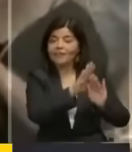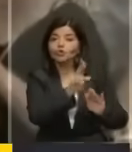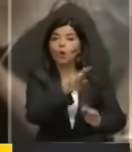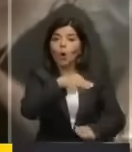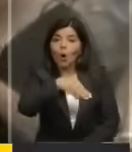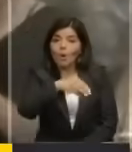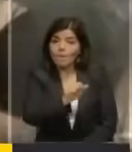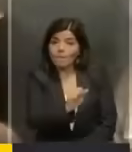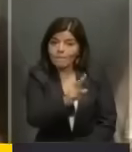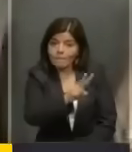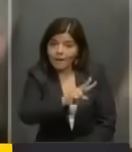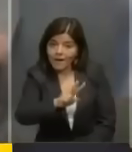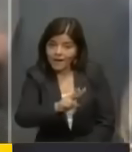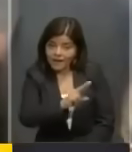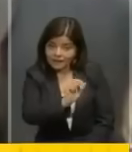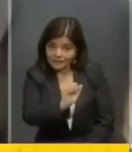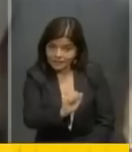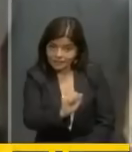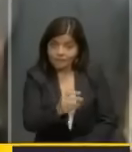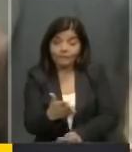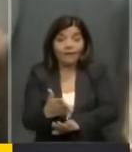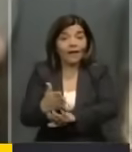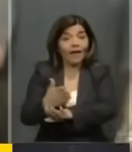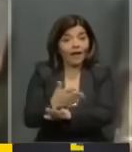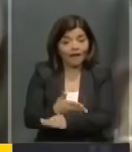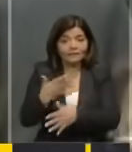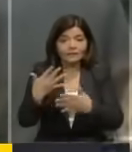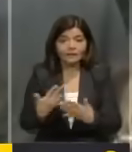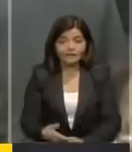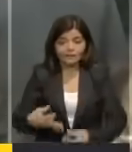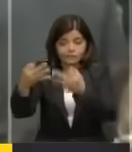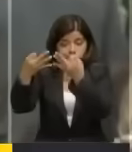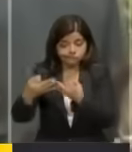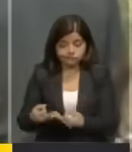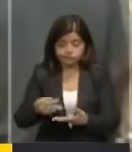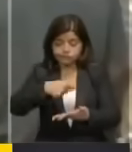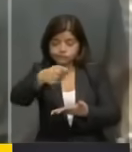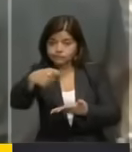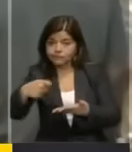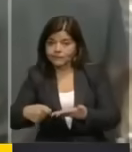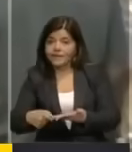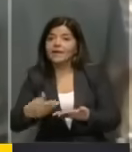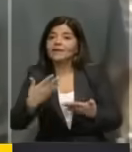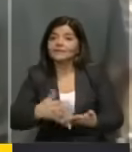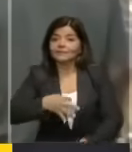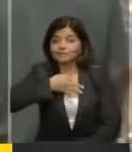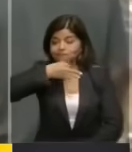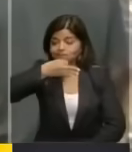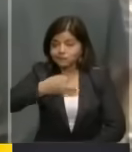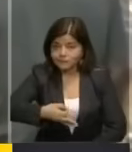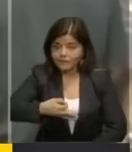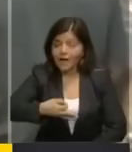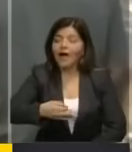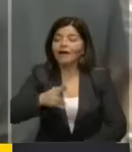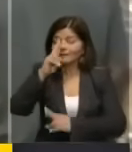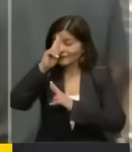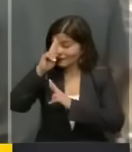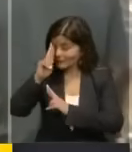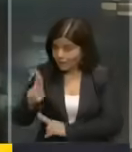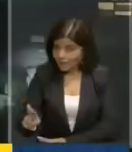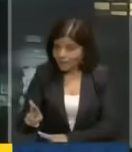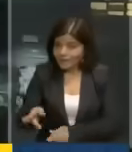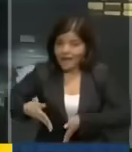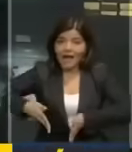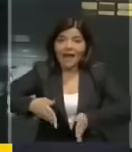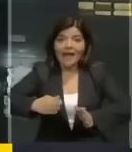Incluso antes de revelarse la cifra, el consolidado, ya salía a hablar frente a sus seguidores ahí en la calle